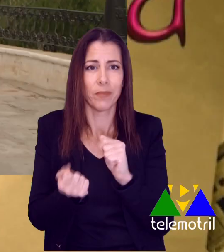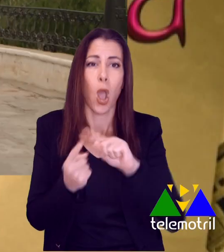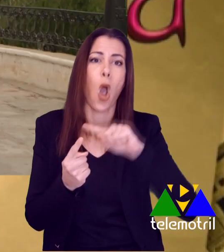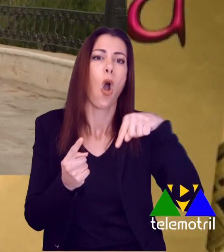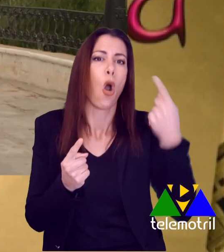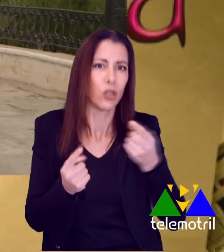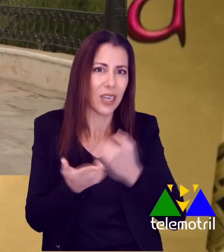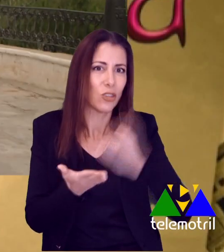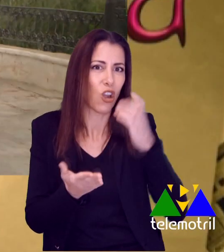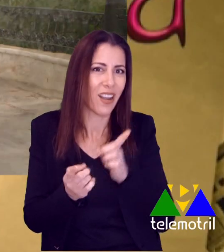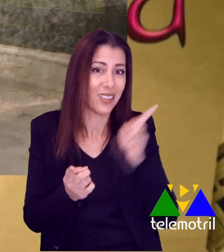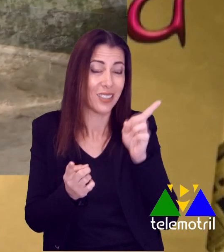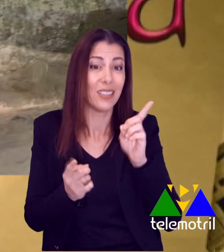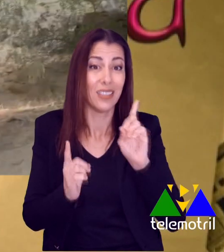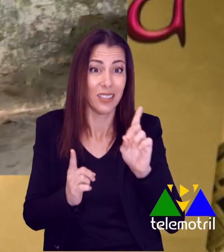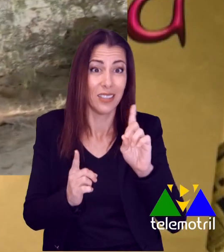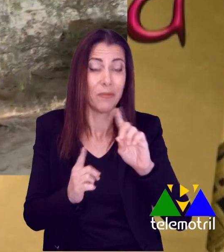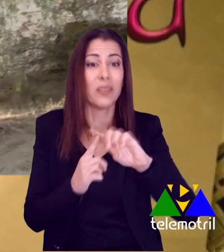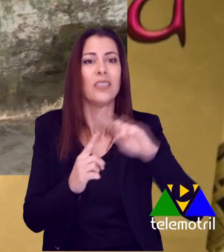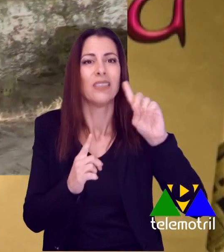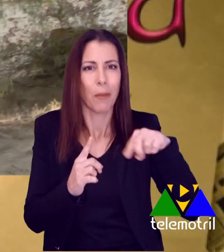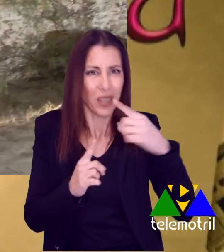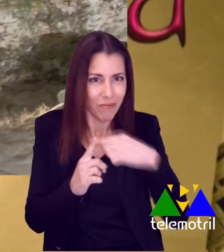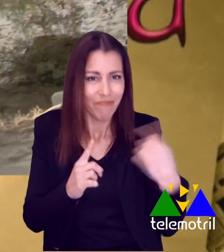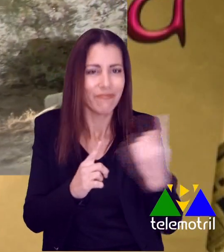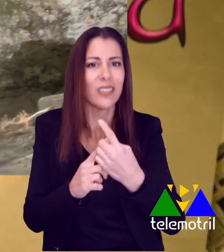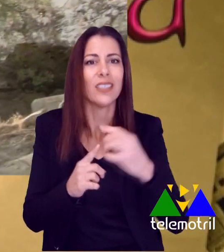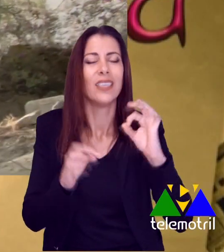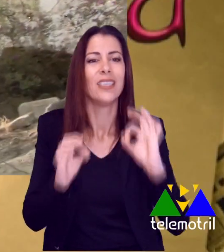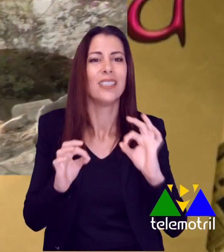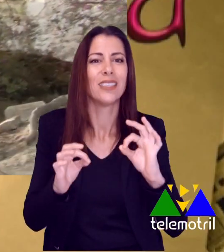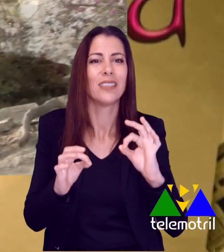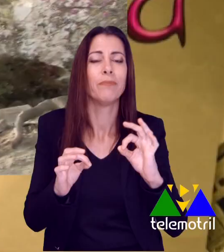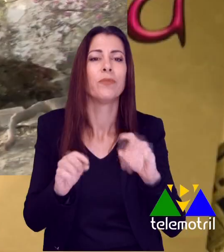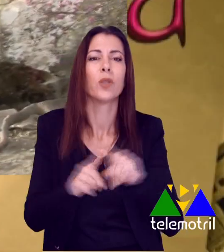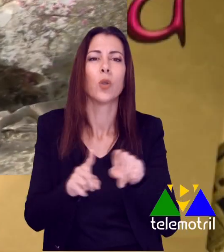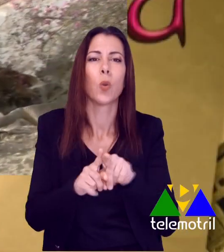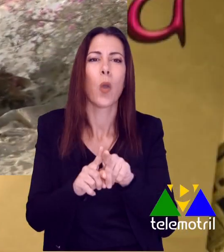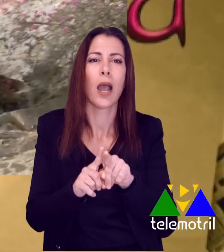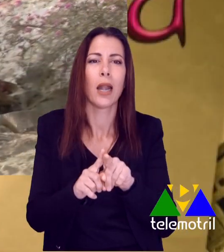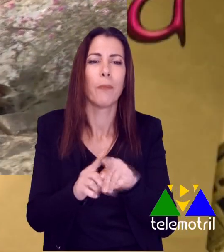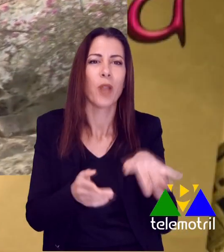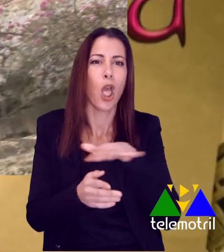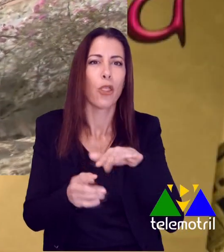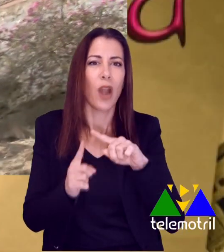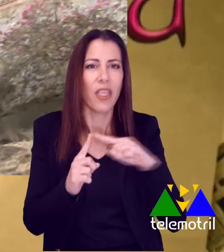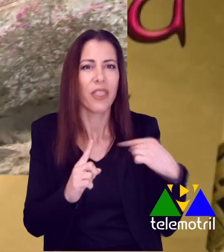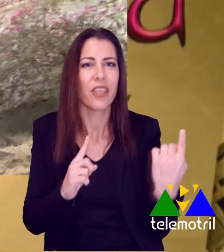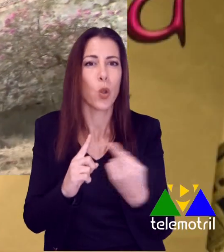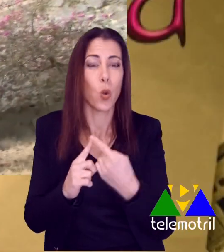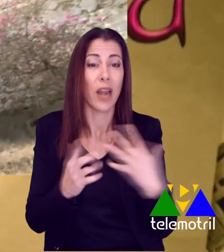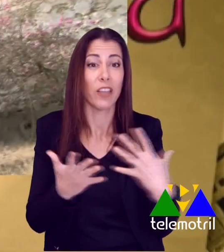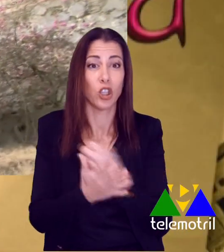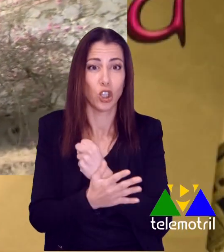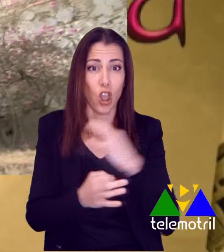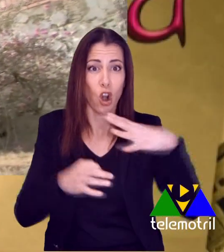otra torre allí, y el rebellín del castillo. El rebellín es una parte circular del castillo, de los